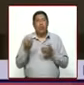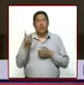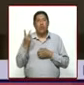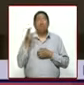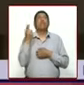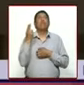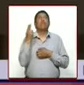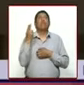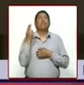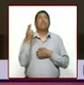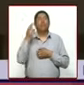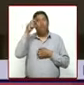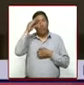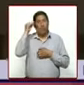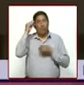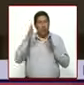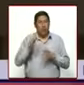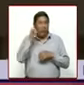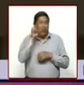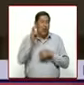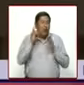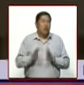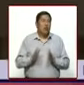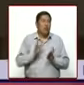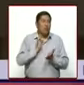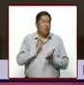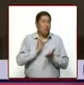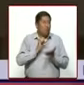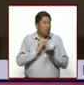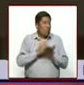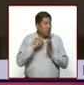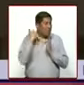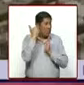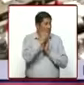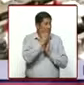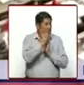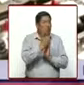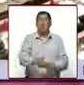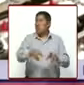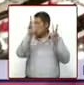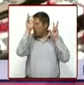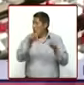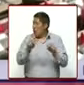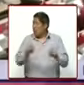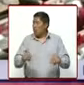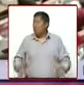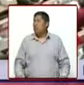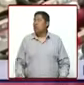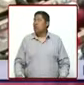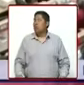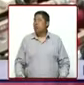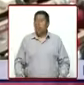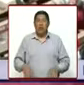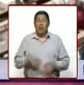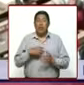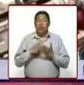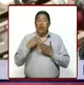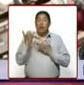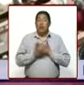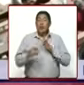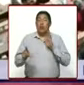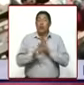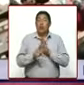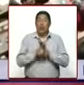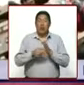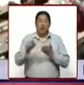se han aliado a efectos de rechazar la alteración del orden del día y que no se traten estos proyectos de ley que abrogan las